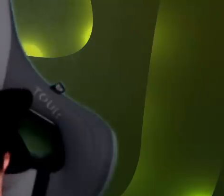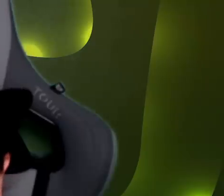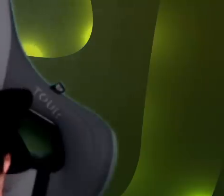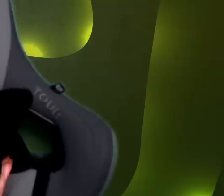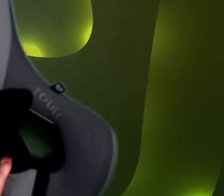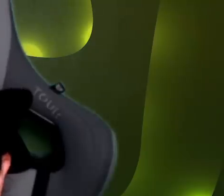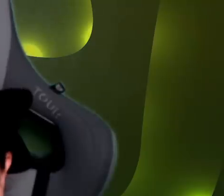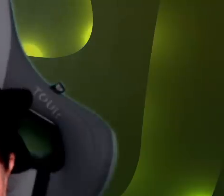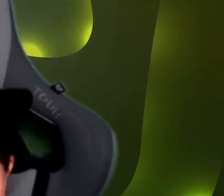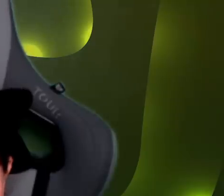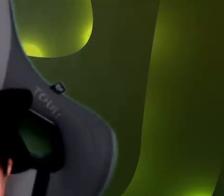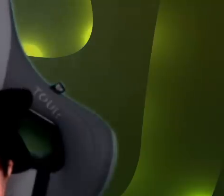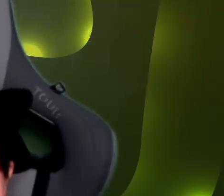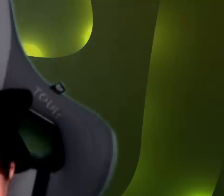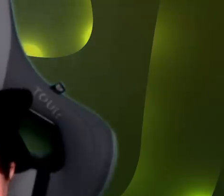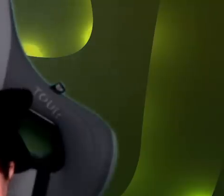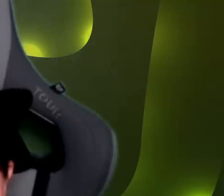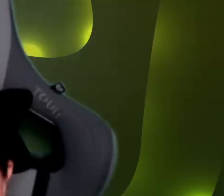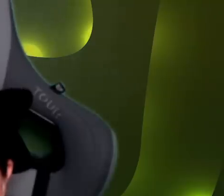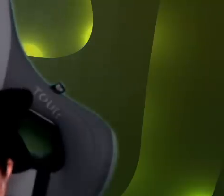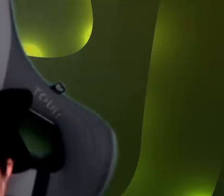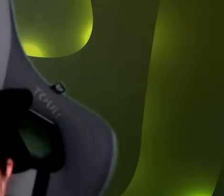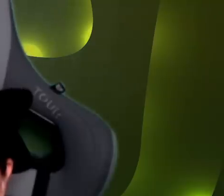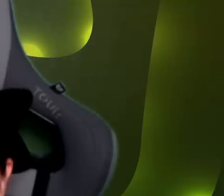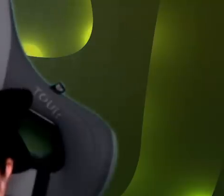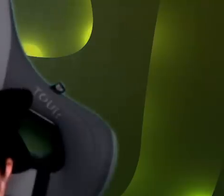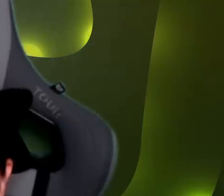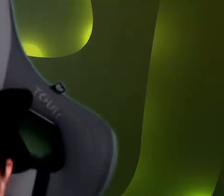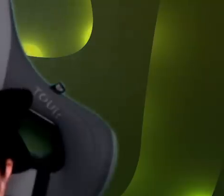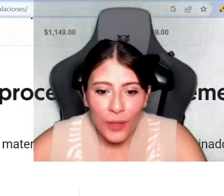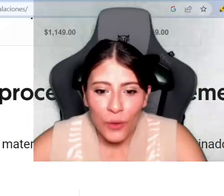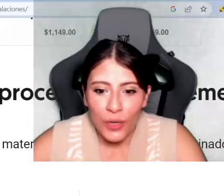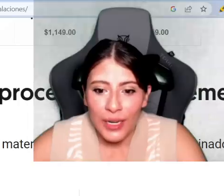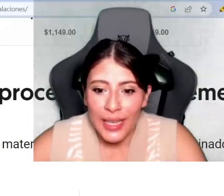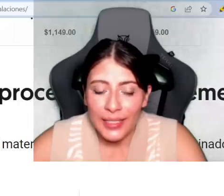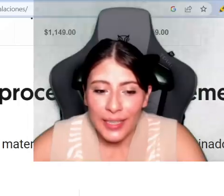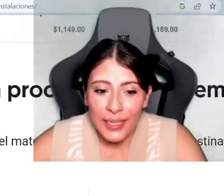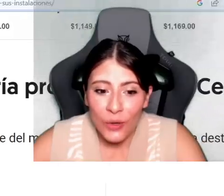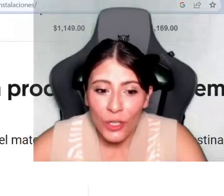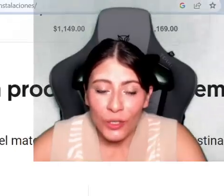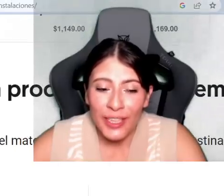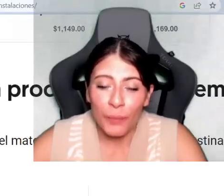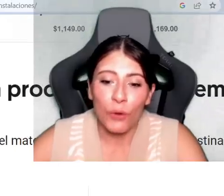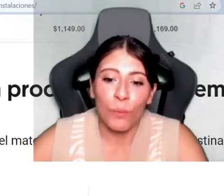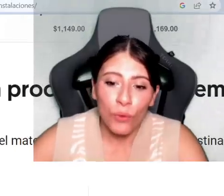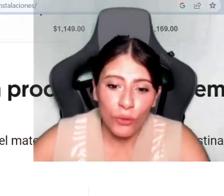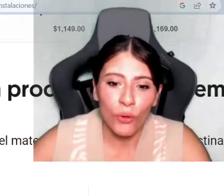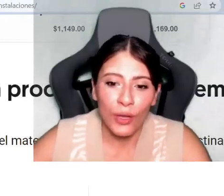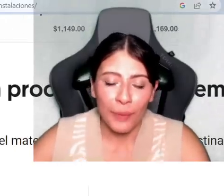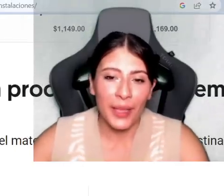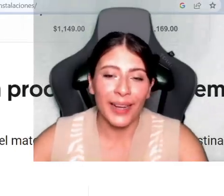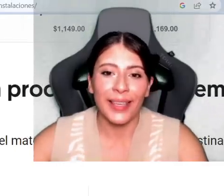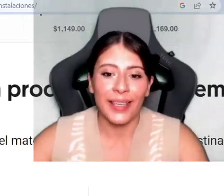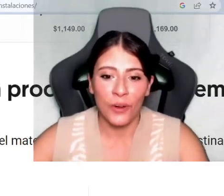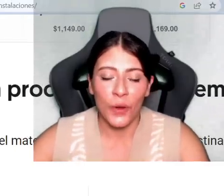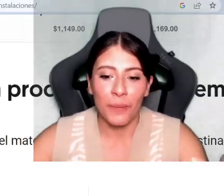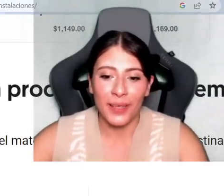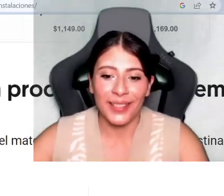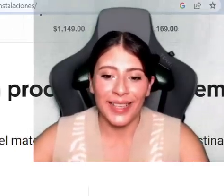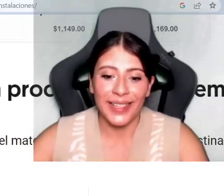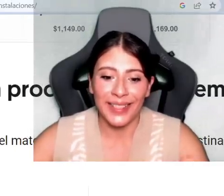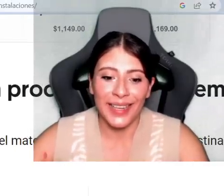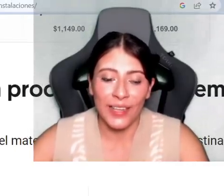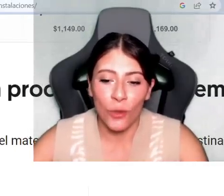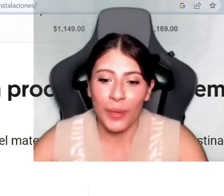mexicanas, se han fregado tanto que ya el presidente Obrador les propuso cambiar de giro en